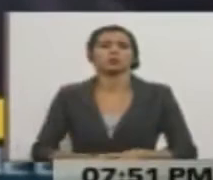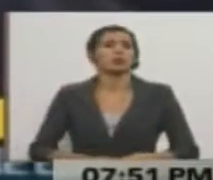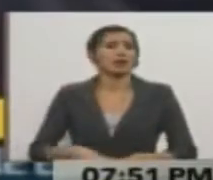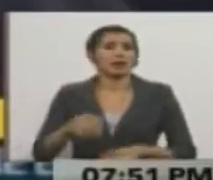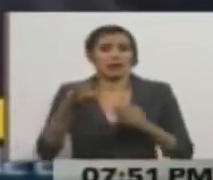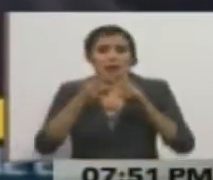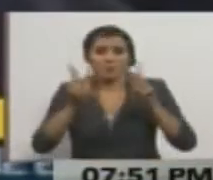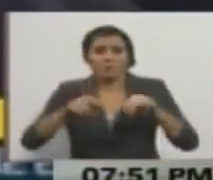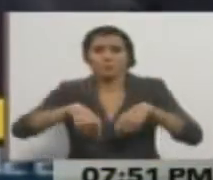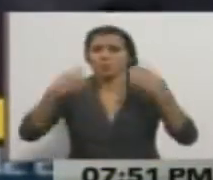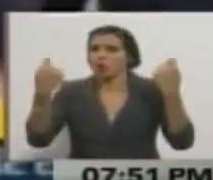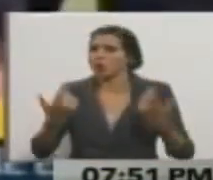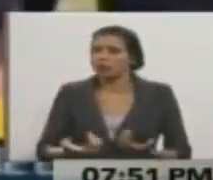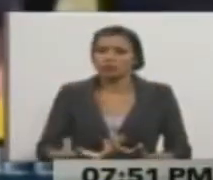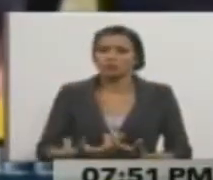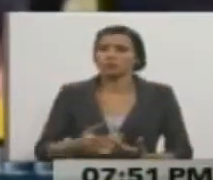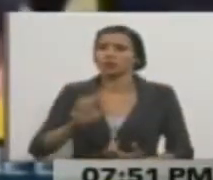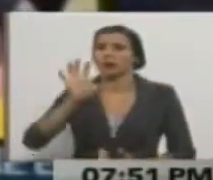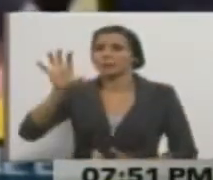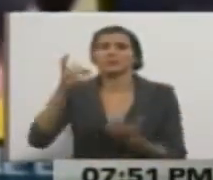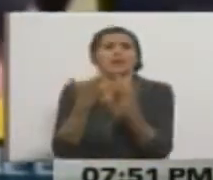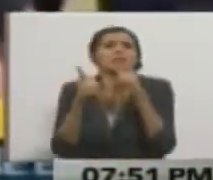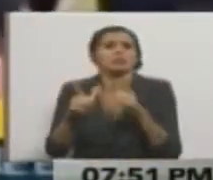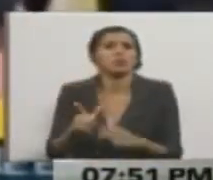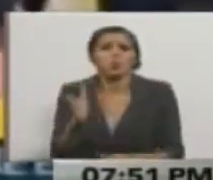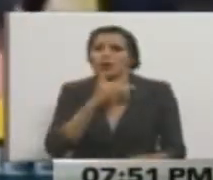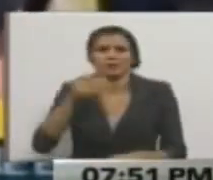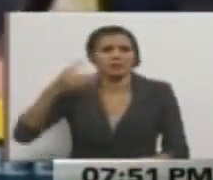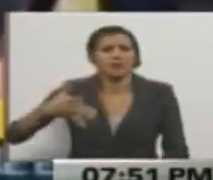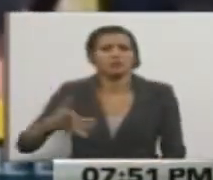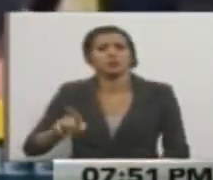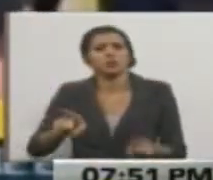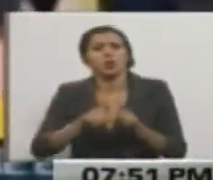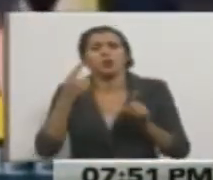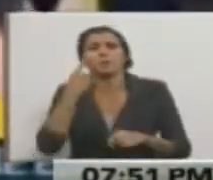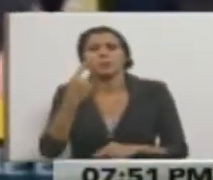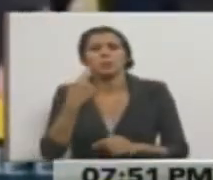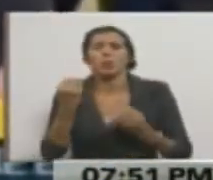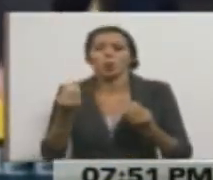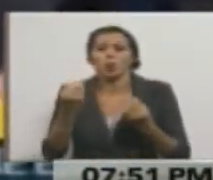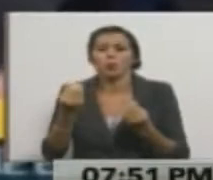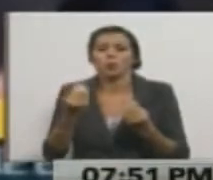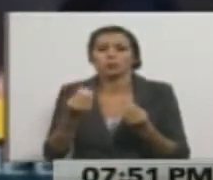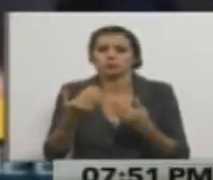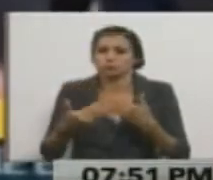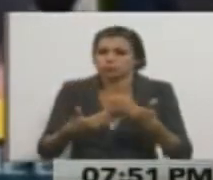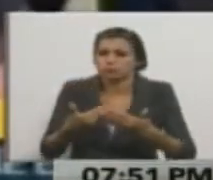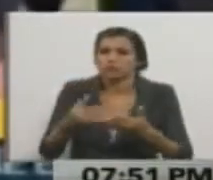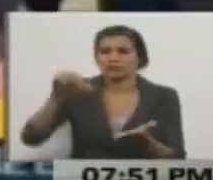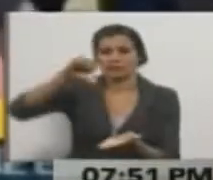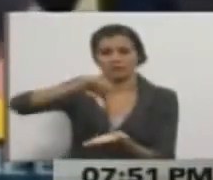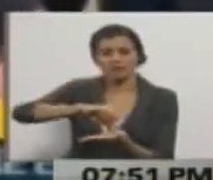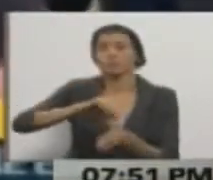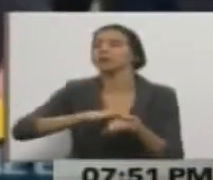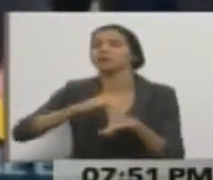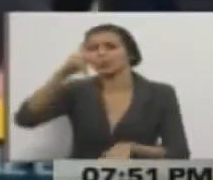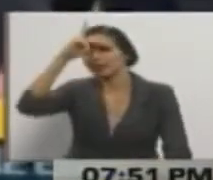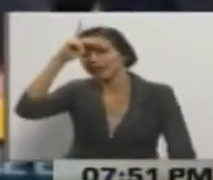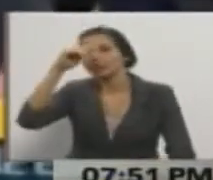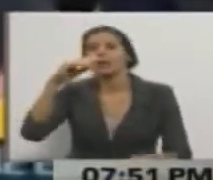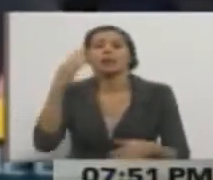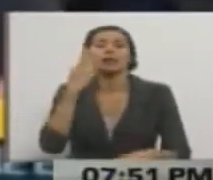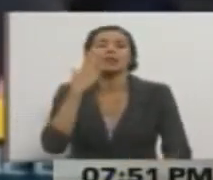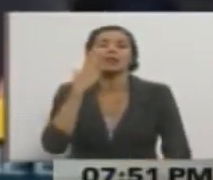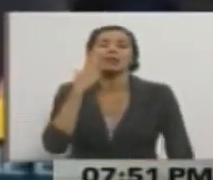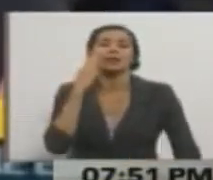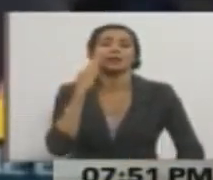y a la patria de esta nación. Basta ver también la desintegración, cómo se afectó Irak, Libia y los conflictos